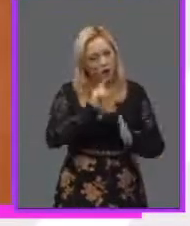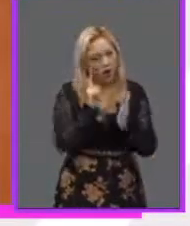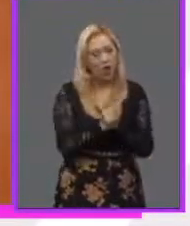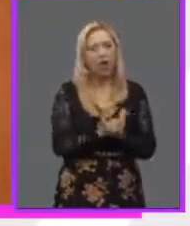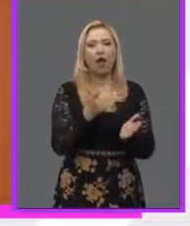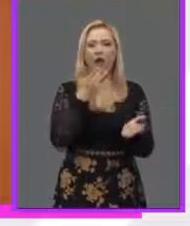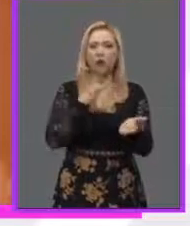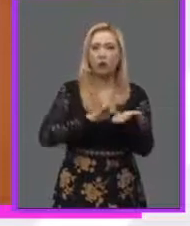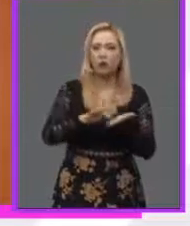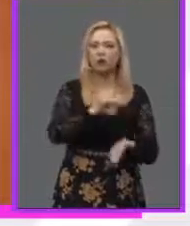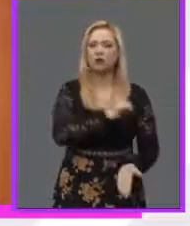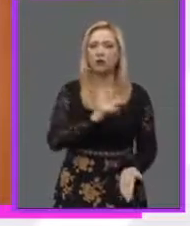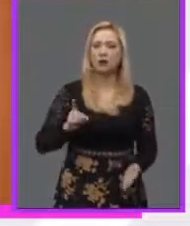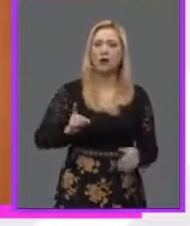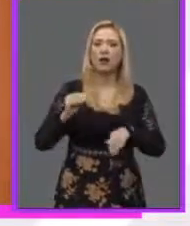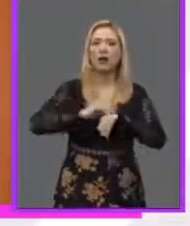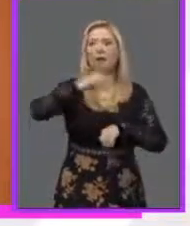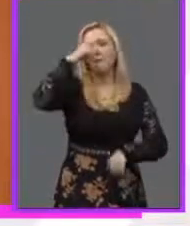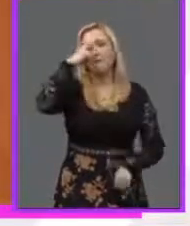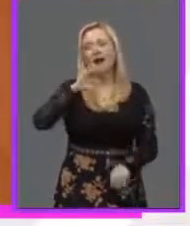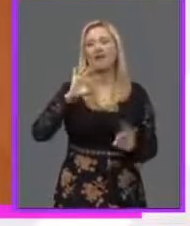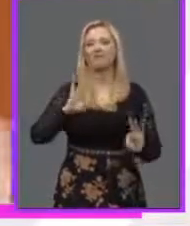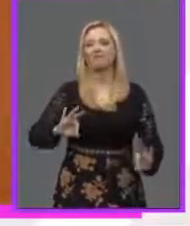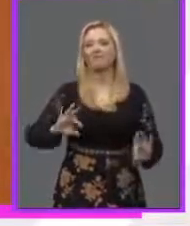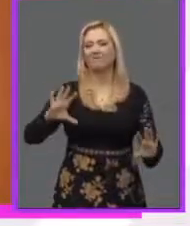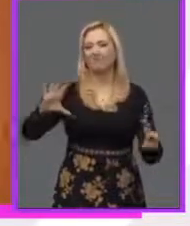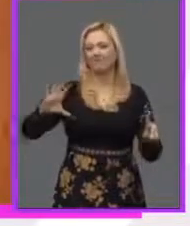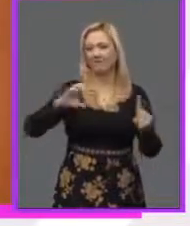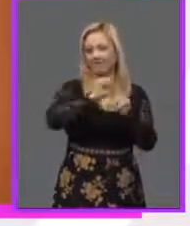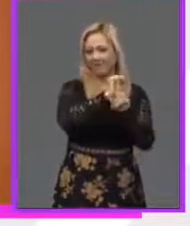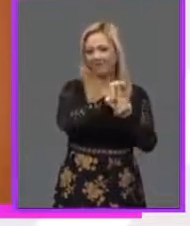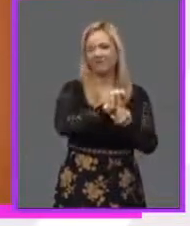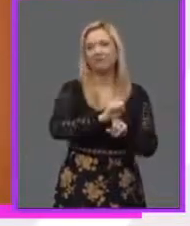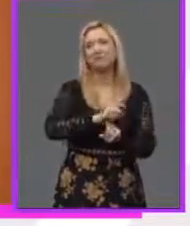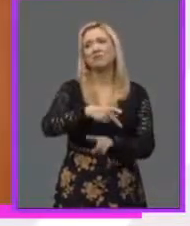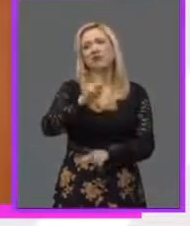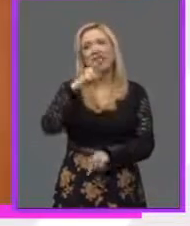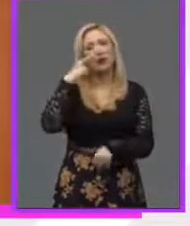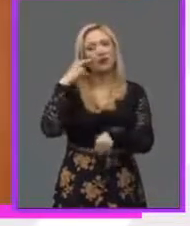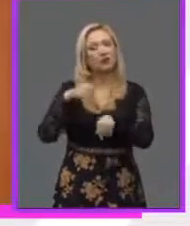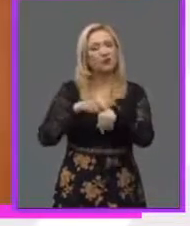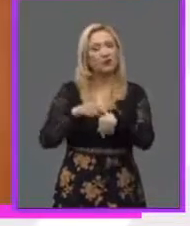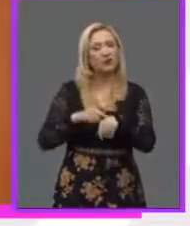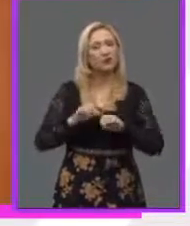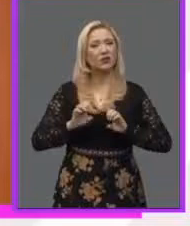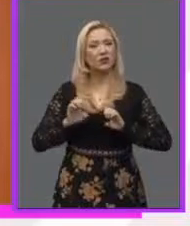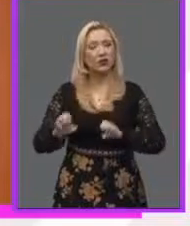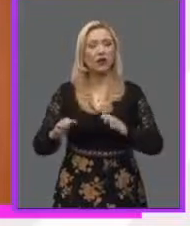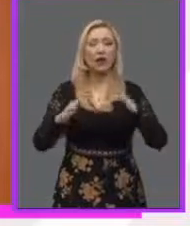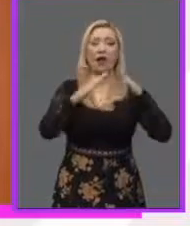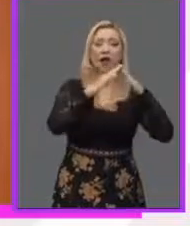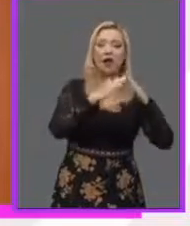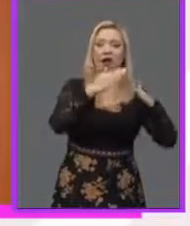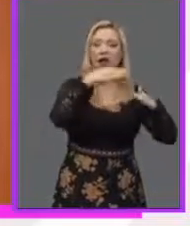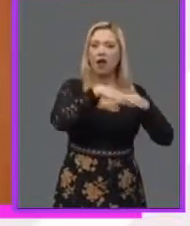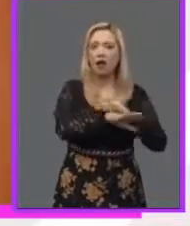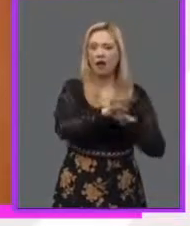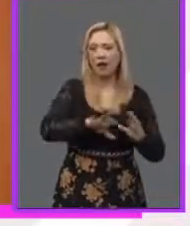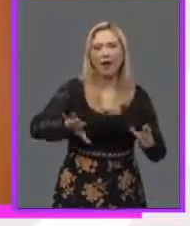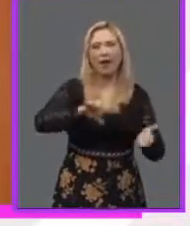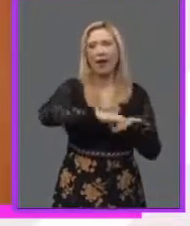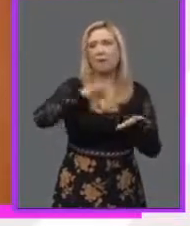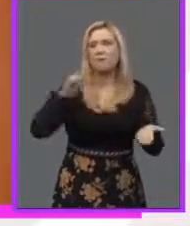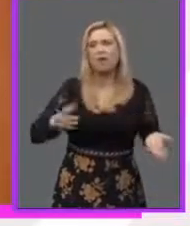establecer los instrumentos y los apoyos necesarios a fin de alcanzar este objetivo. Sin embargo, pues vemos que el racismo en la vivienda y dentro de las